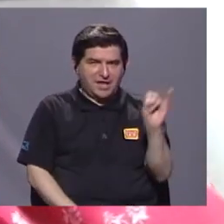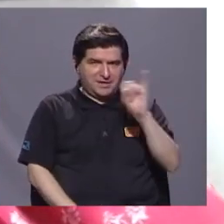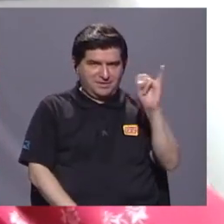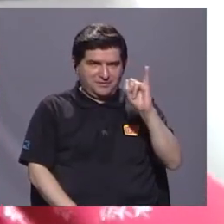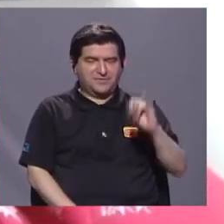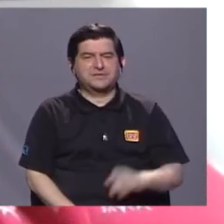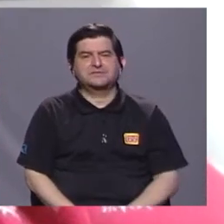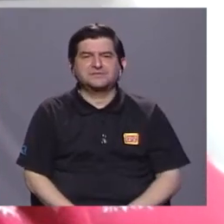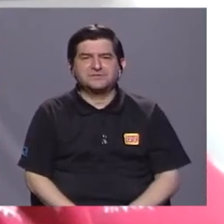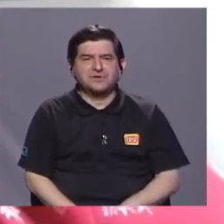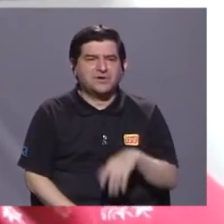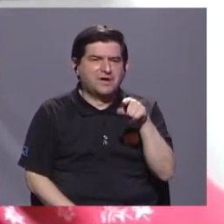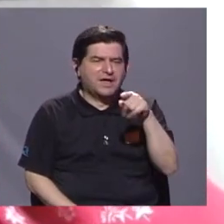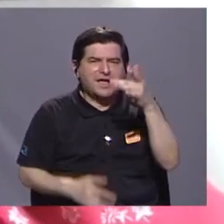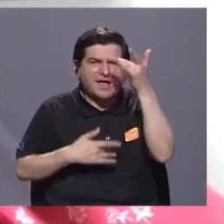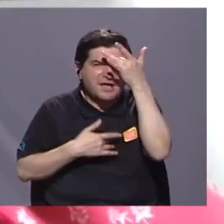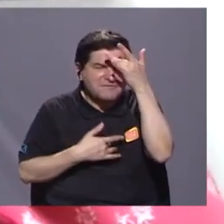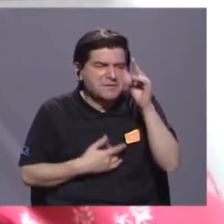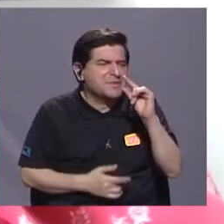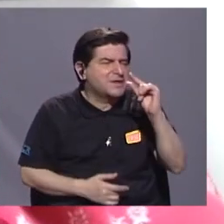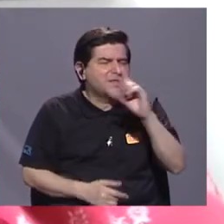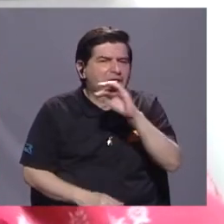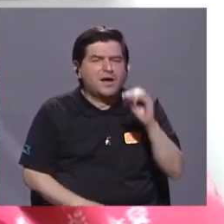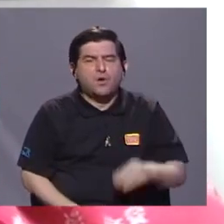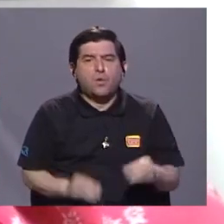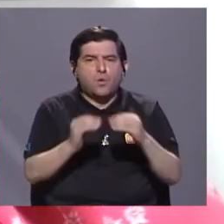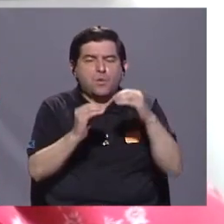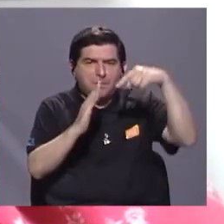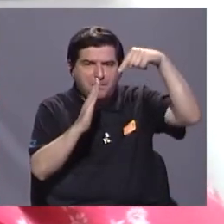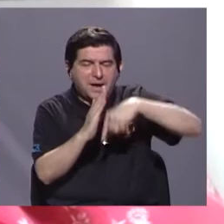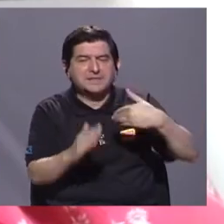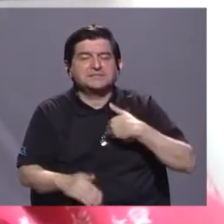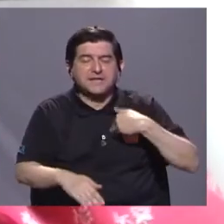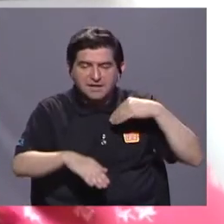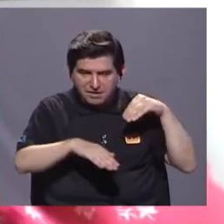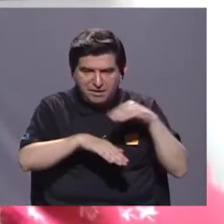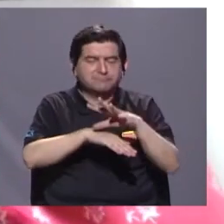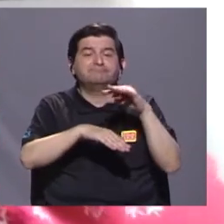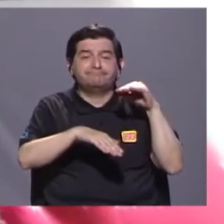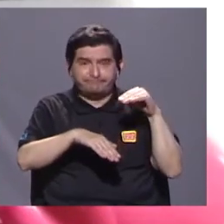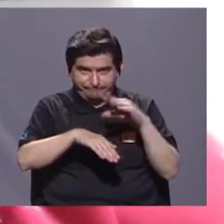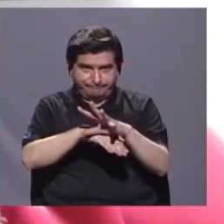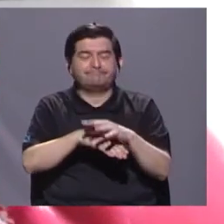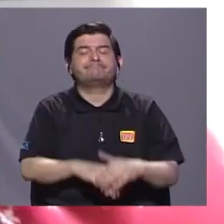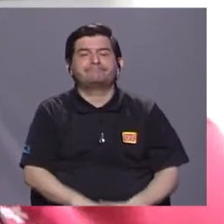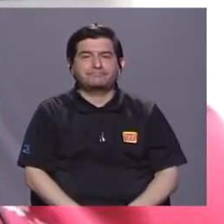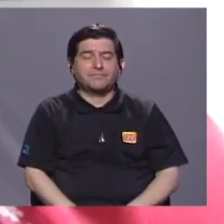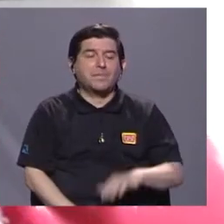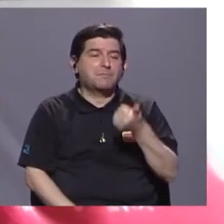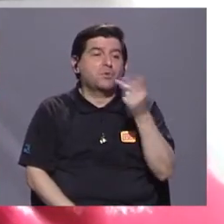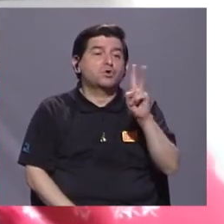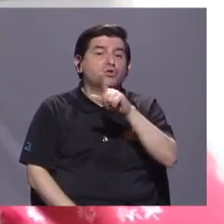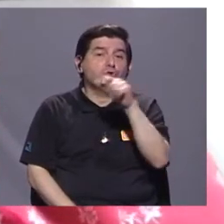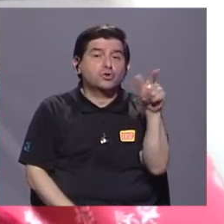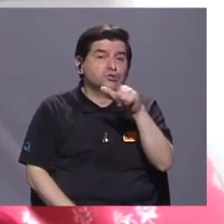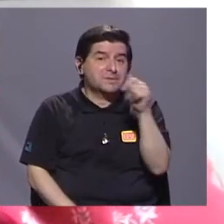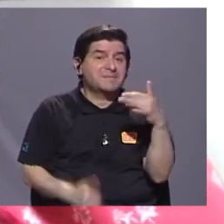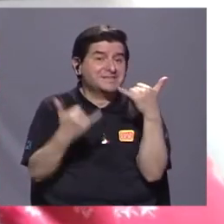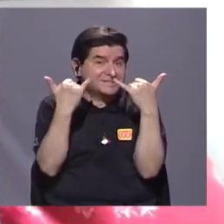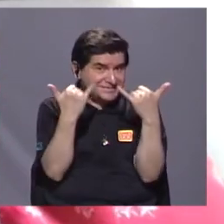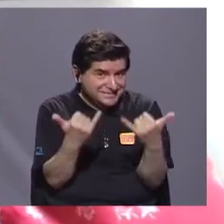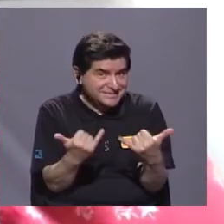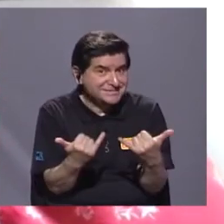ya sean con una enfermedad leve o un poquito más grave pues tienen secuelas por 12 meses ya vamos por 12